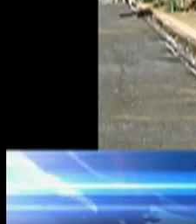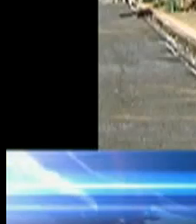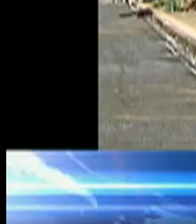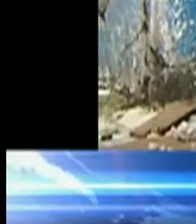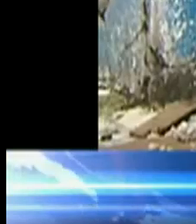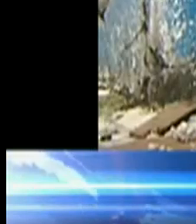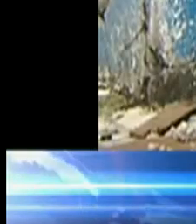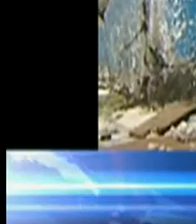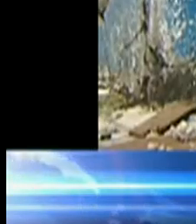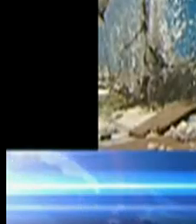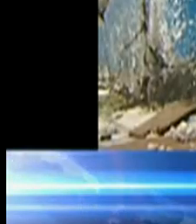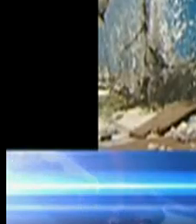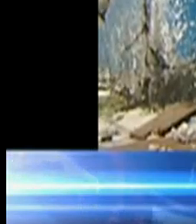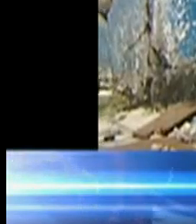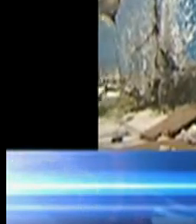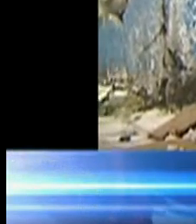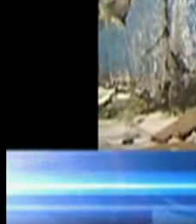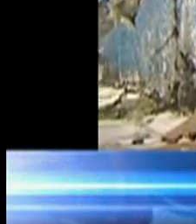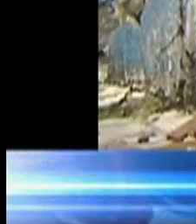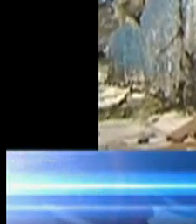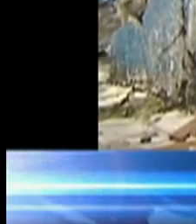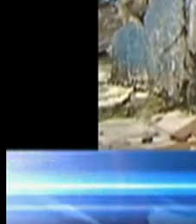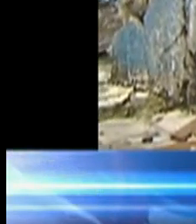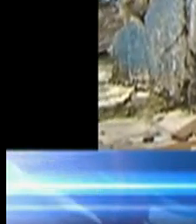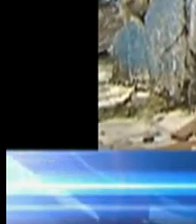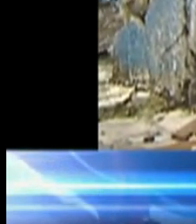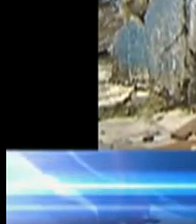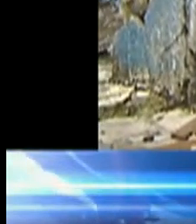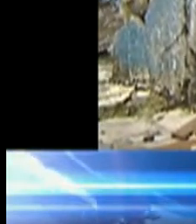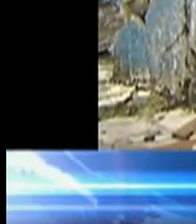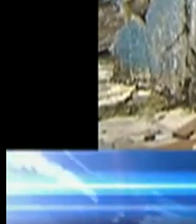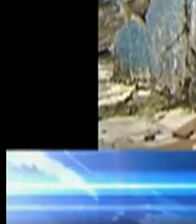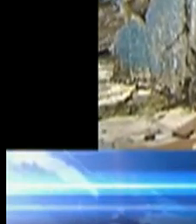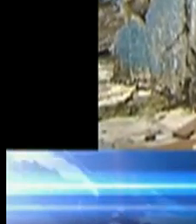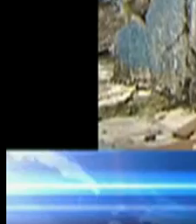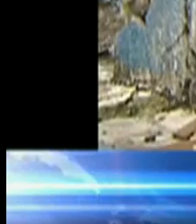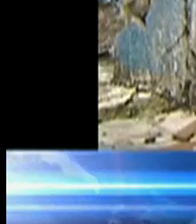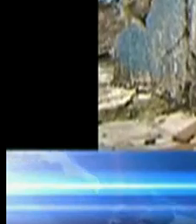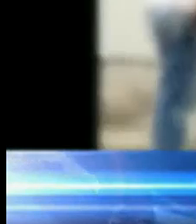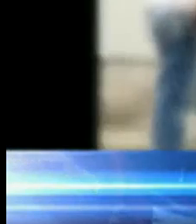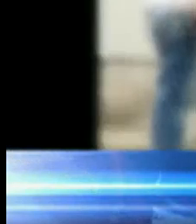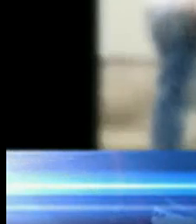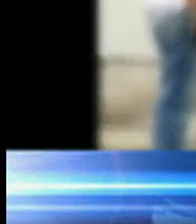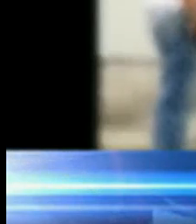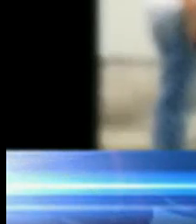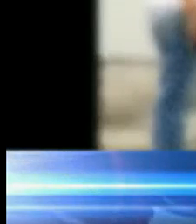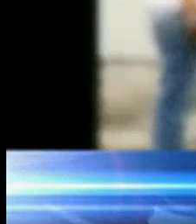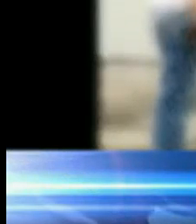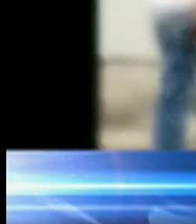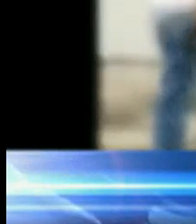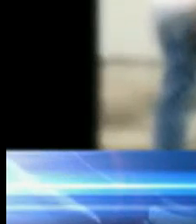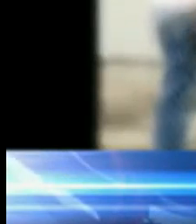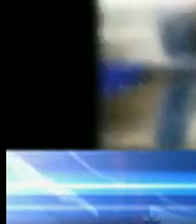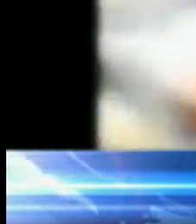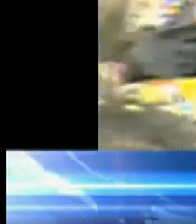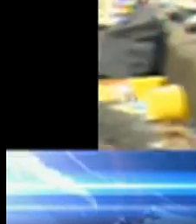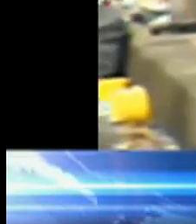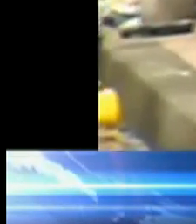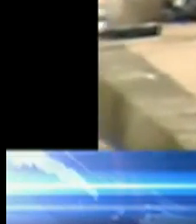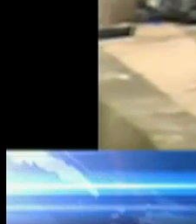y San Martín en Guayaquil. Se llenaba de microtraficantes. Los moradores detuvieron a un